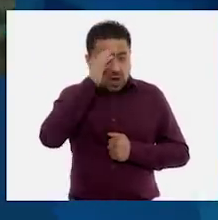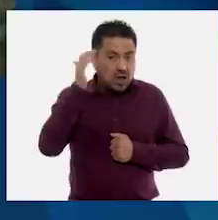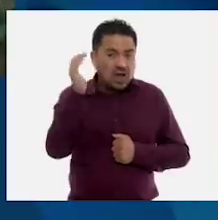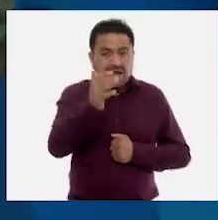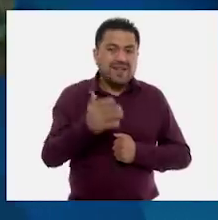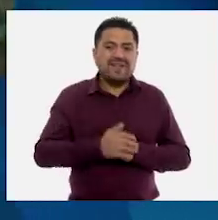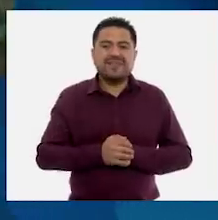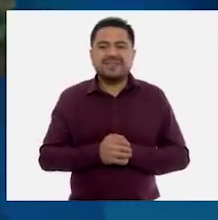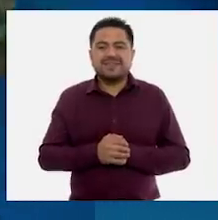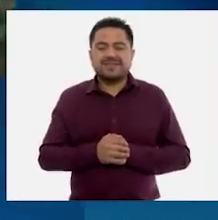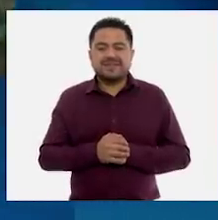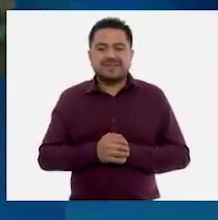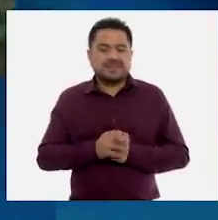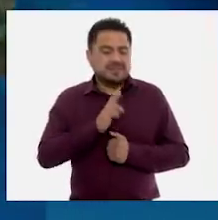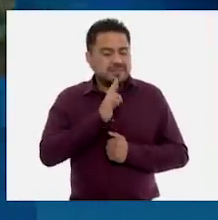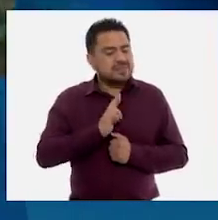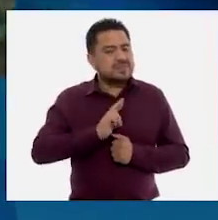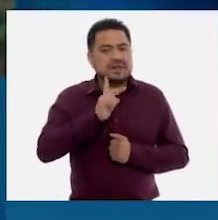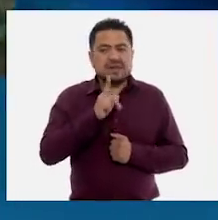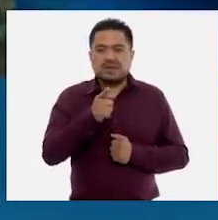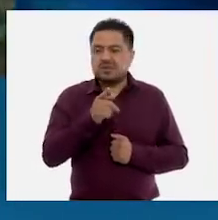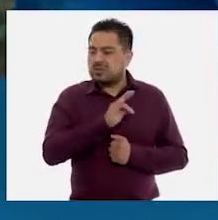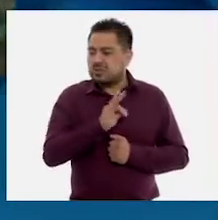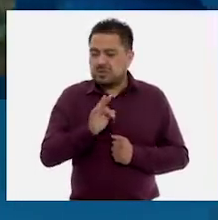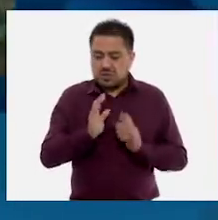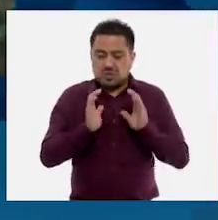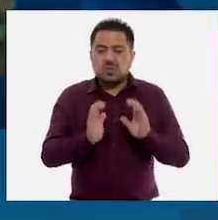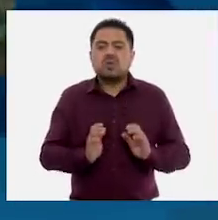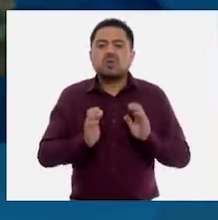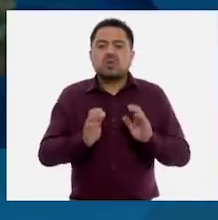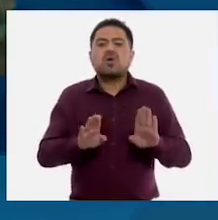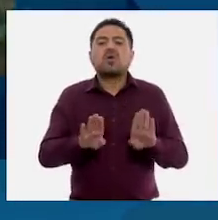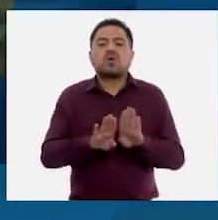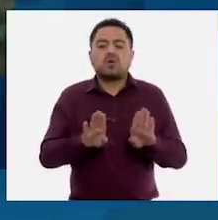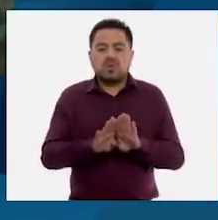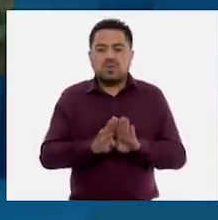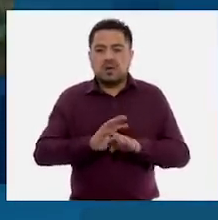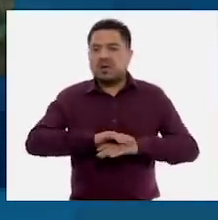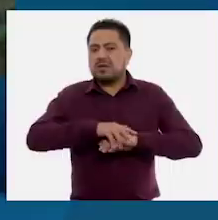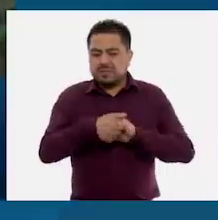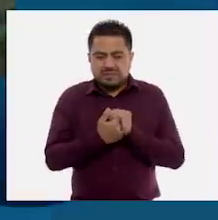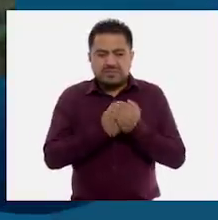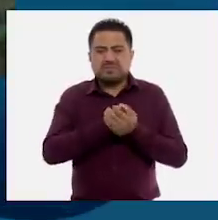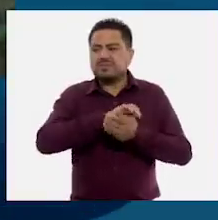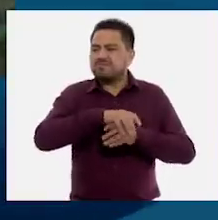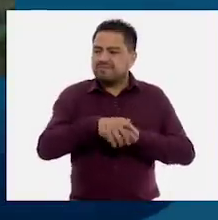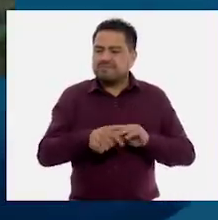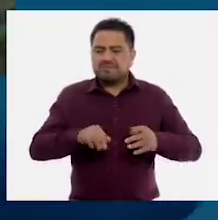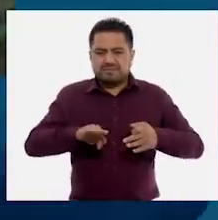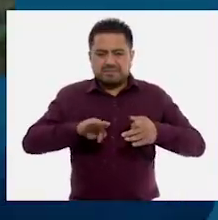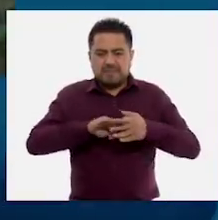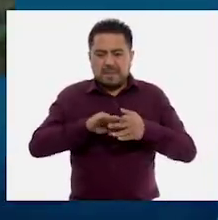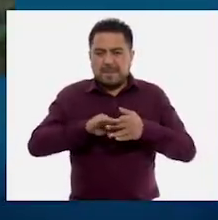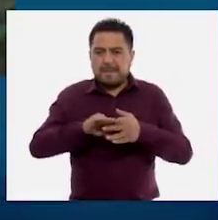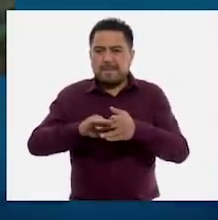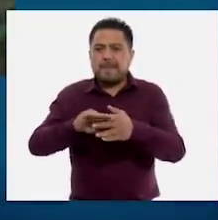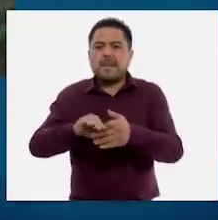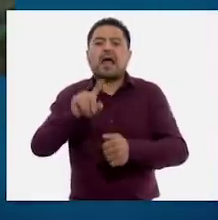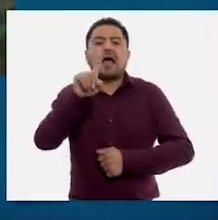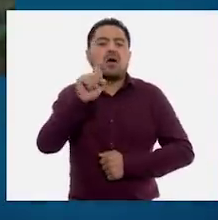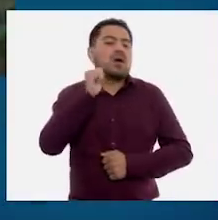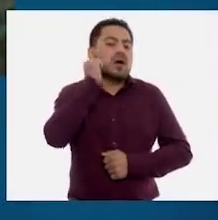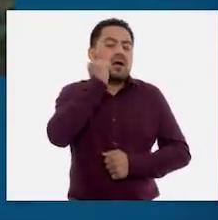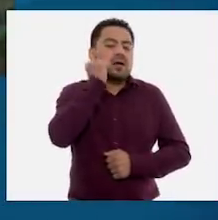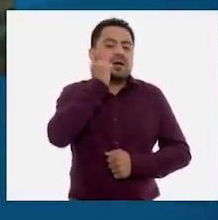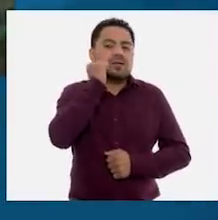¡Hola! La mejor forma de cuidarnos es lavarnos las manos frecuentemente con agua y